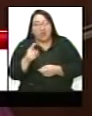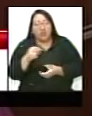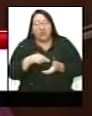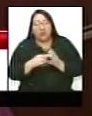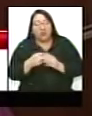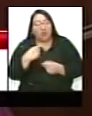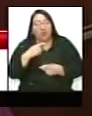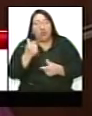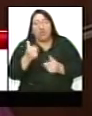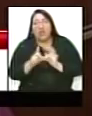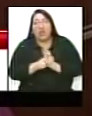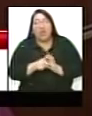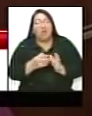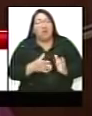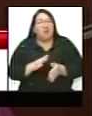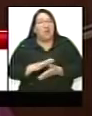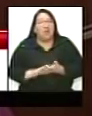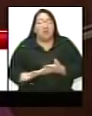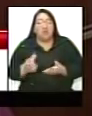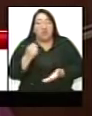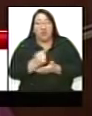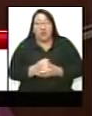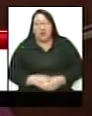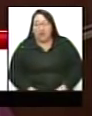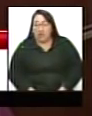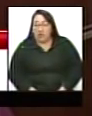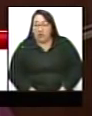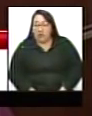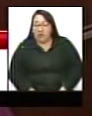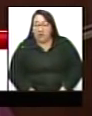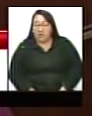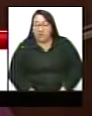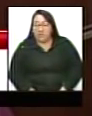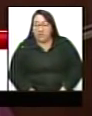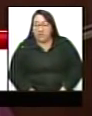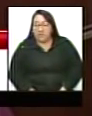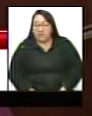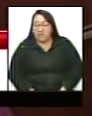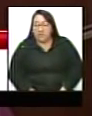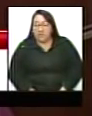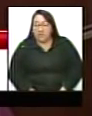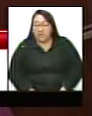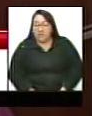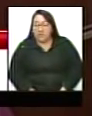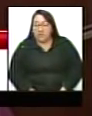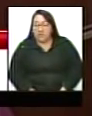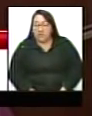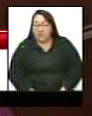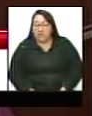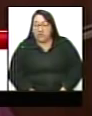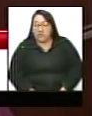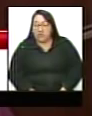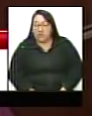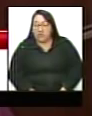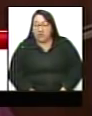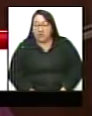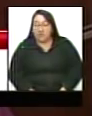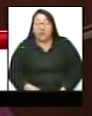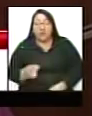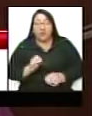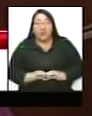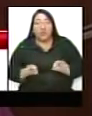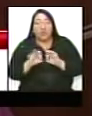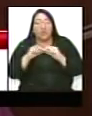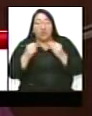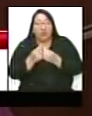es otra ley más que se prepara y se aprueba y se reglamenta y no se puede ejecutar. Por eso es importante que en este grupo de trabajo